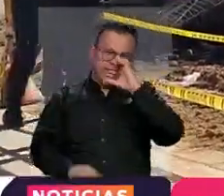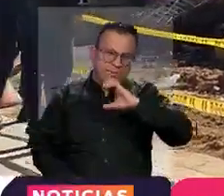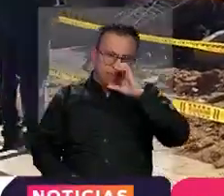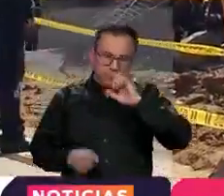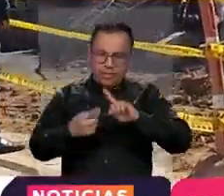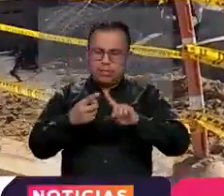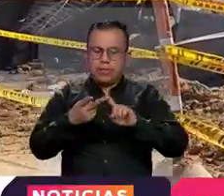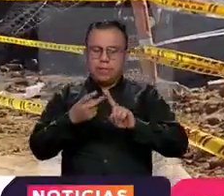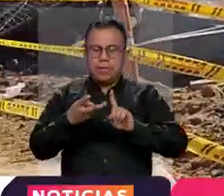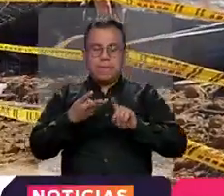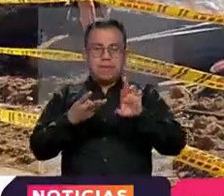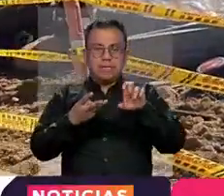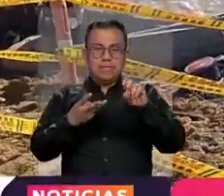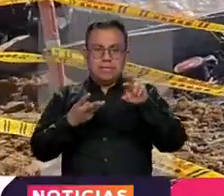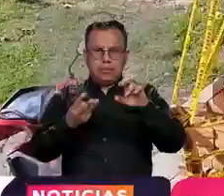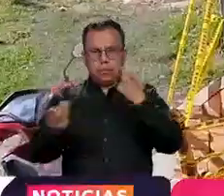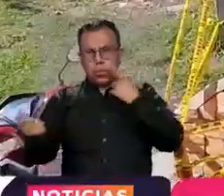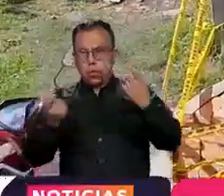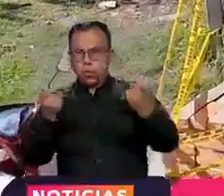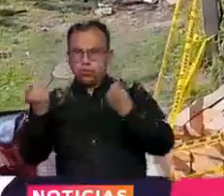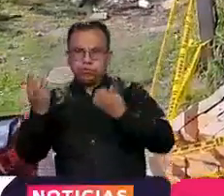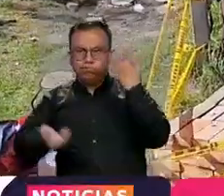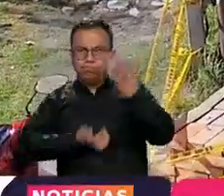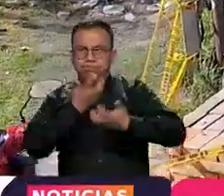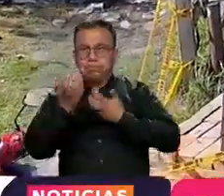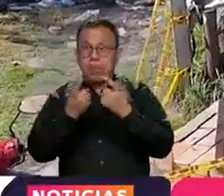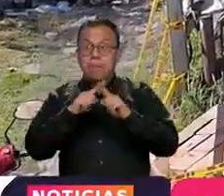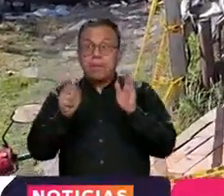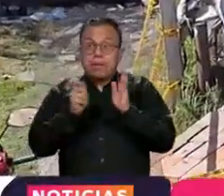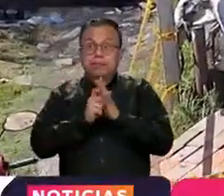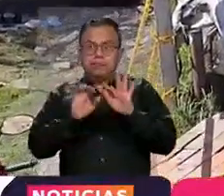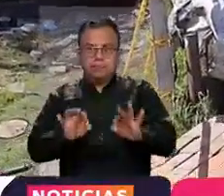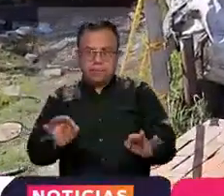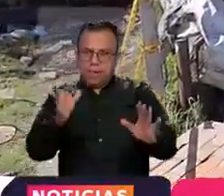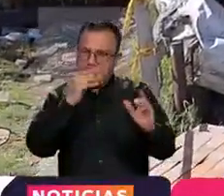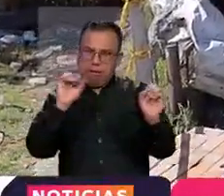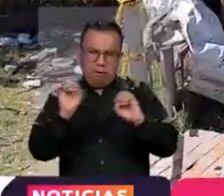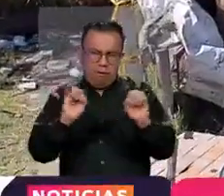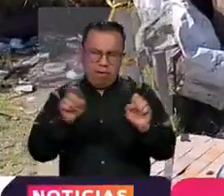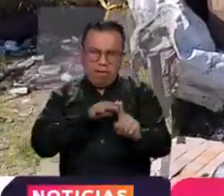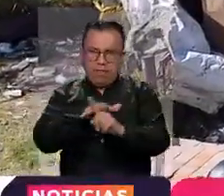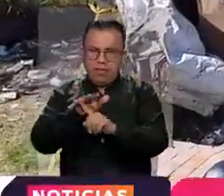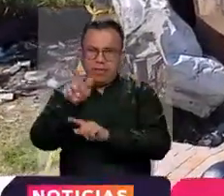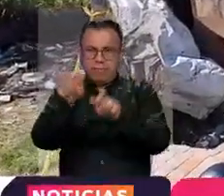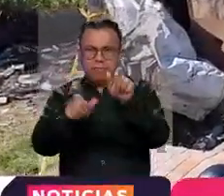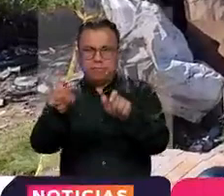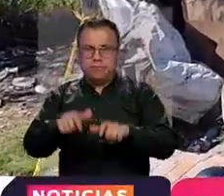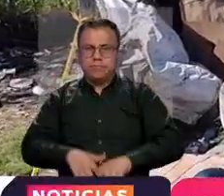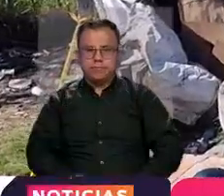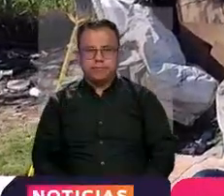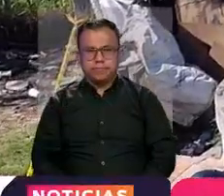y Bicentenario controlaron el incendio, que afortunadamente no reporta personas lesionadas.